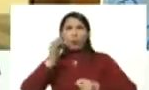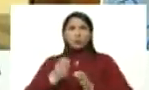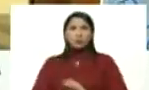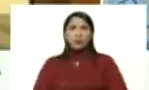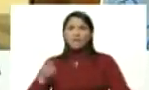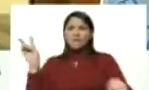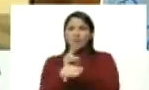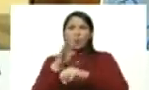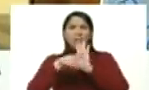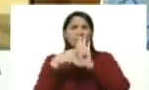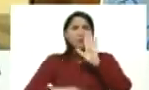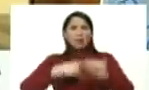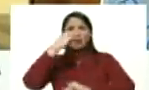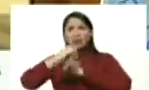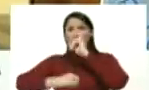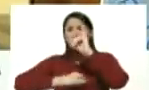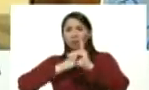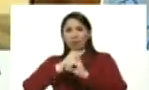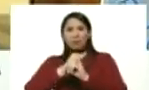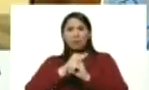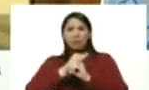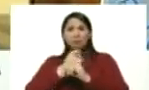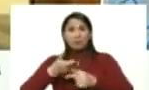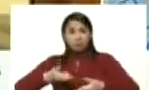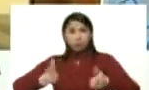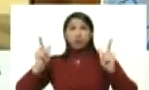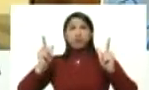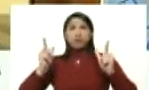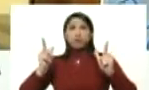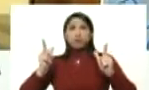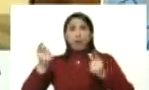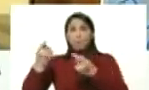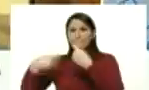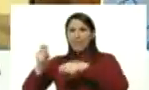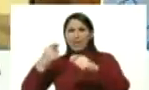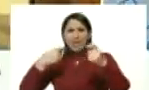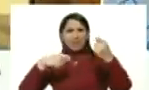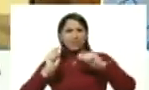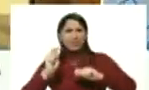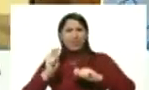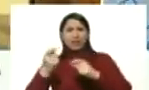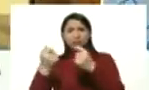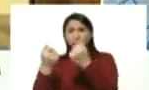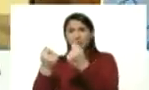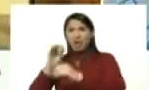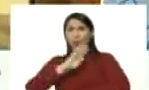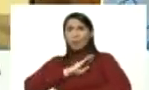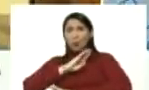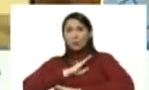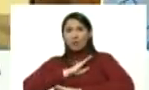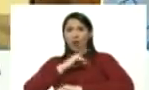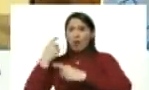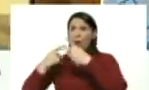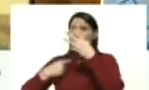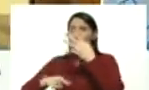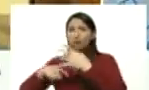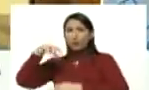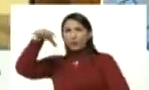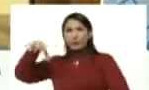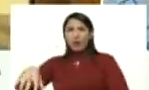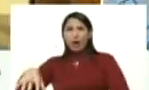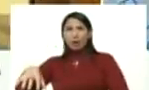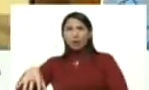violan el derecho internacional que permite la venta de un activo propiedad de otro Estado.